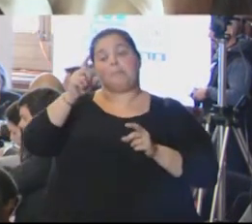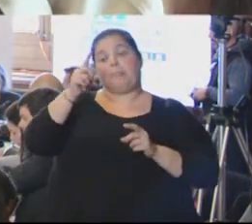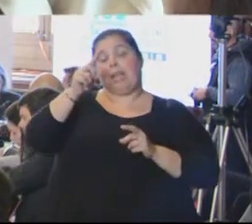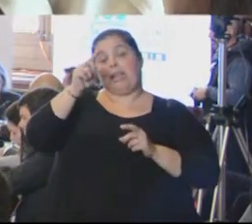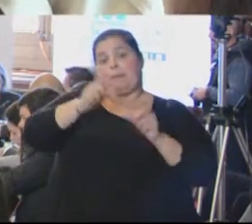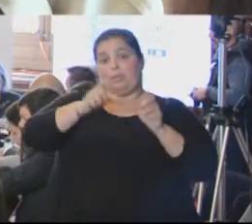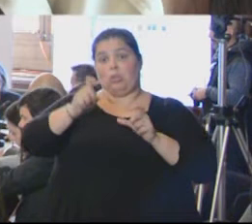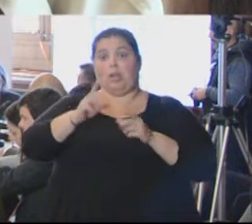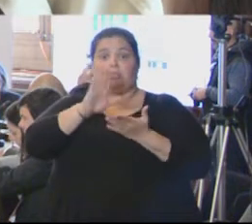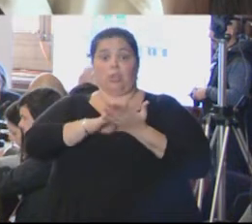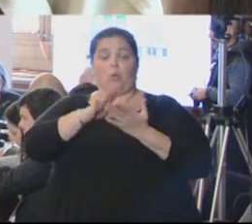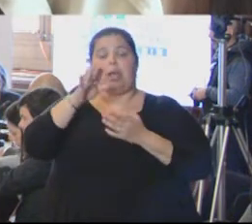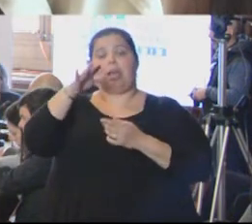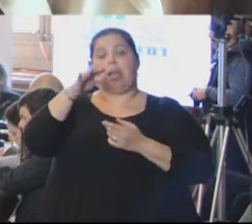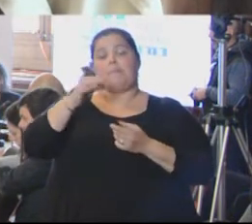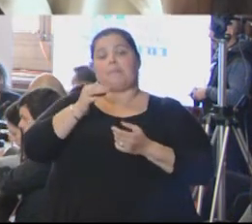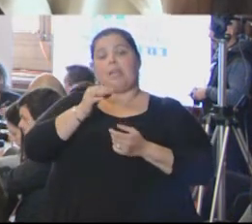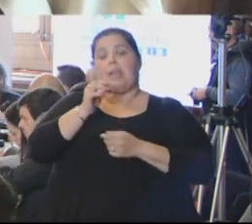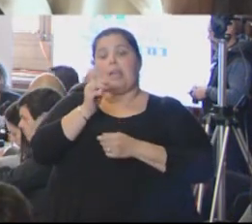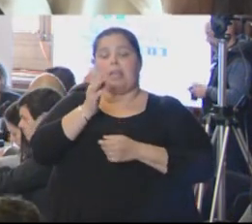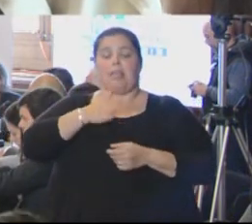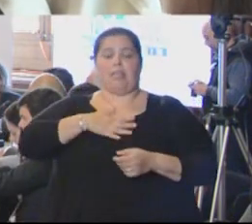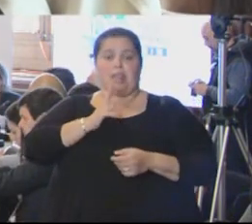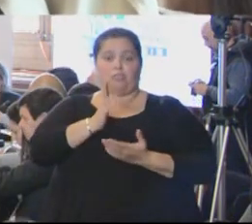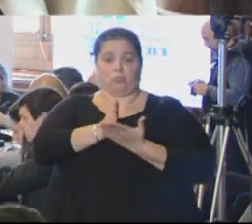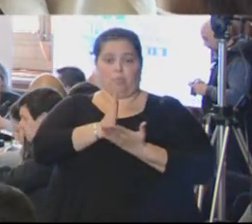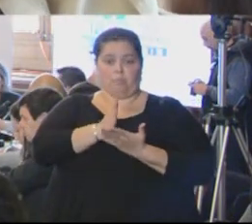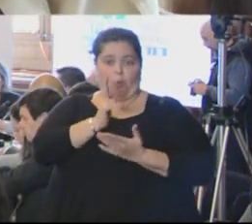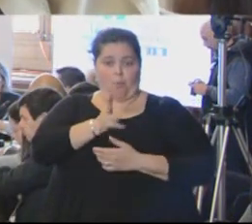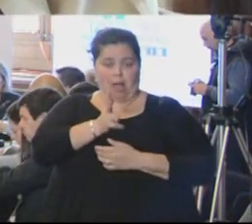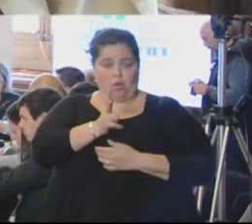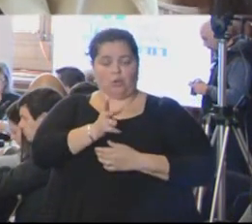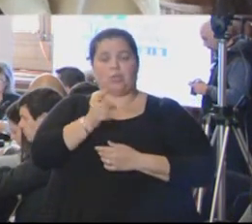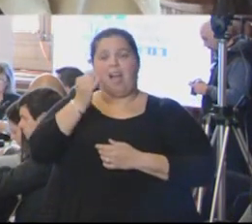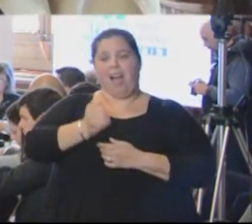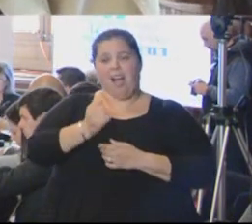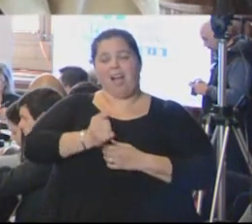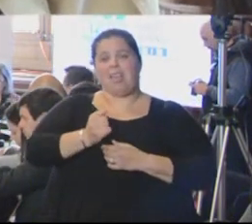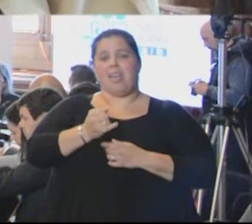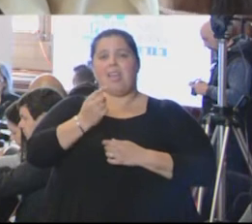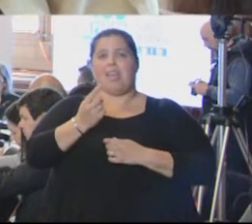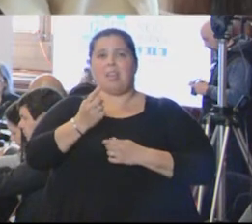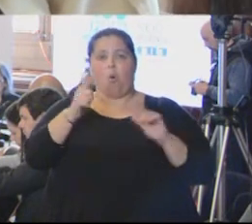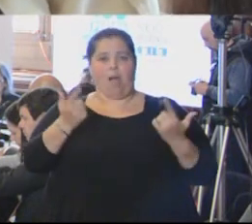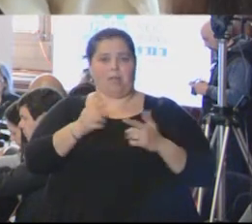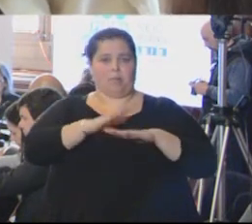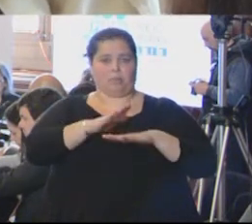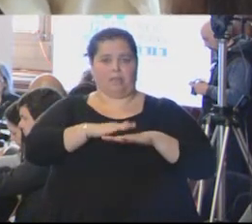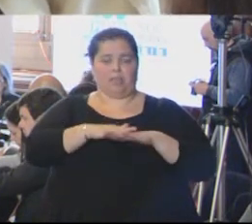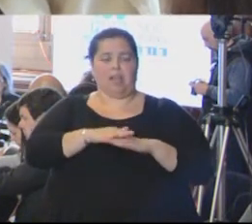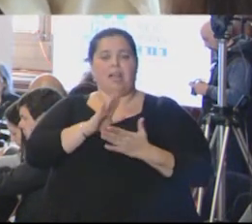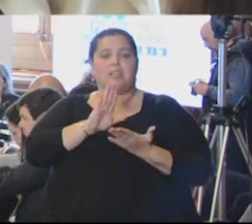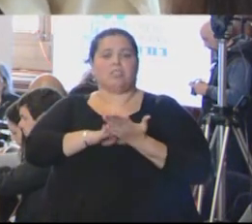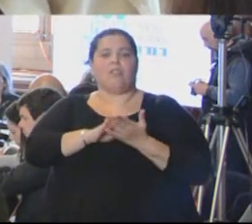permanecen en absoluta impunidad frente a la responsabilidad material e intelectual de